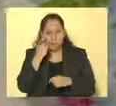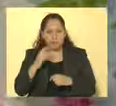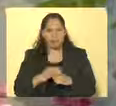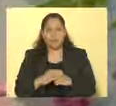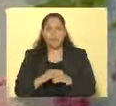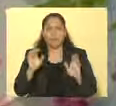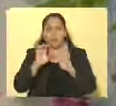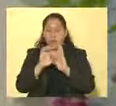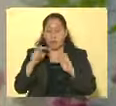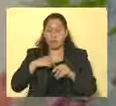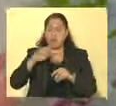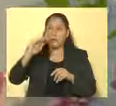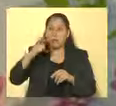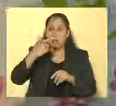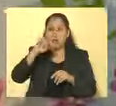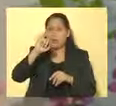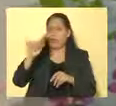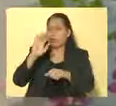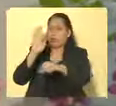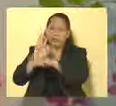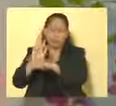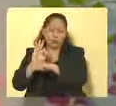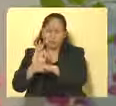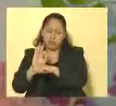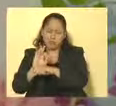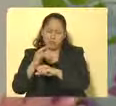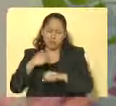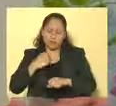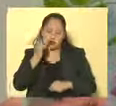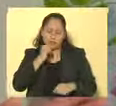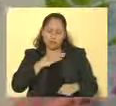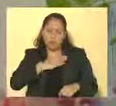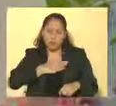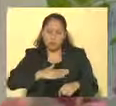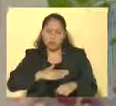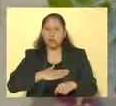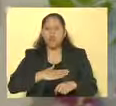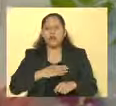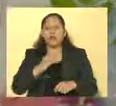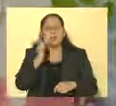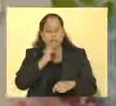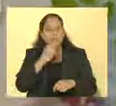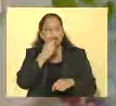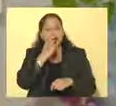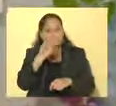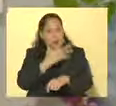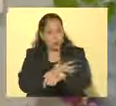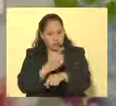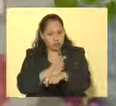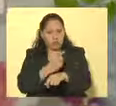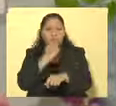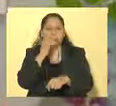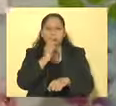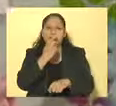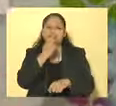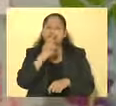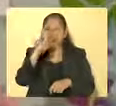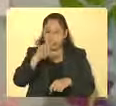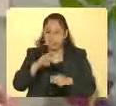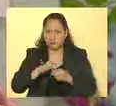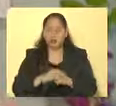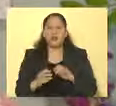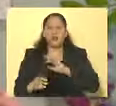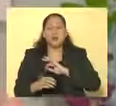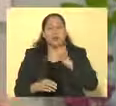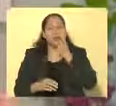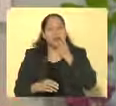caso yo no defiendo la Procuraduría y siempre tenemos que hablar con la verdad y hablamos con la verdad. Pero yo te puedo decir